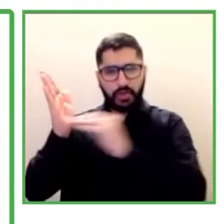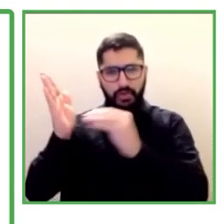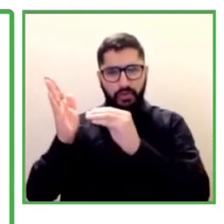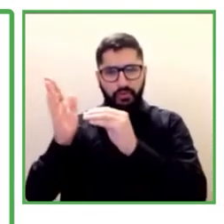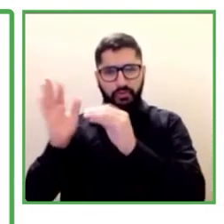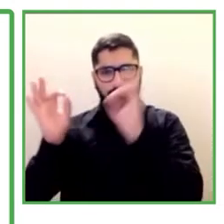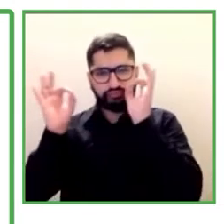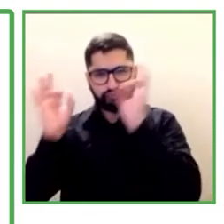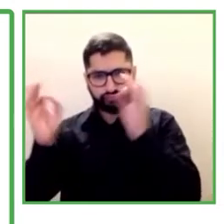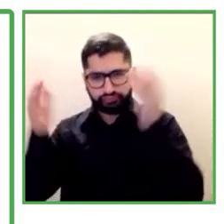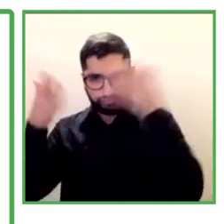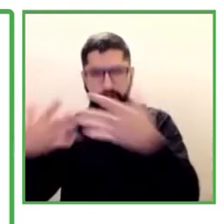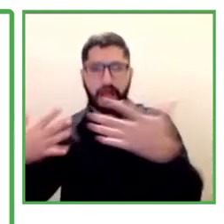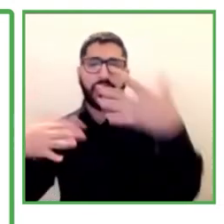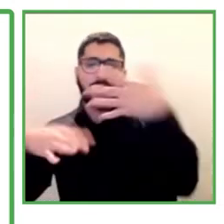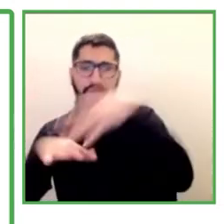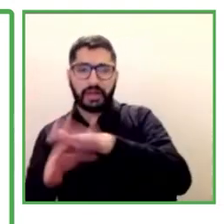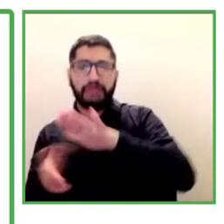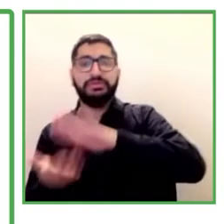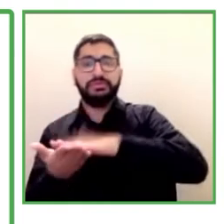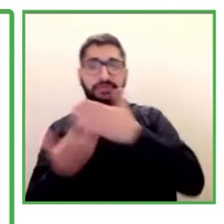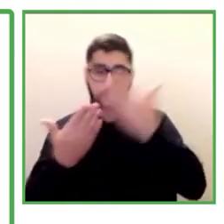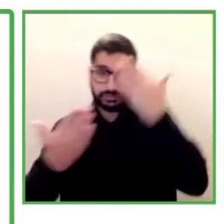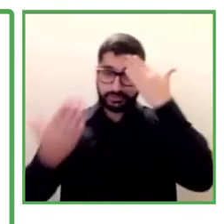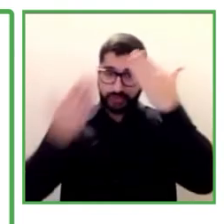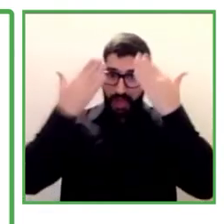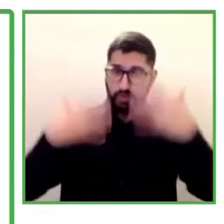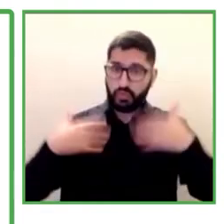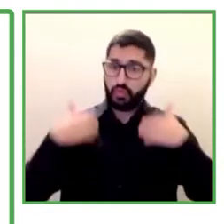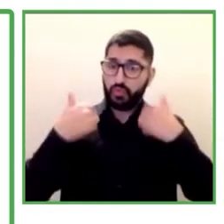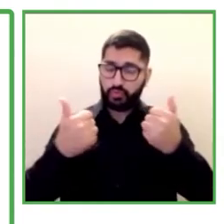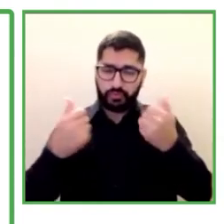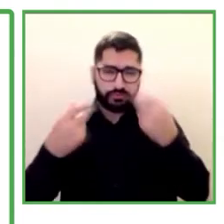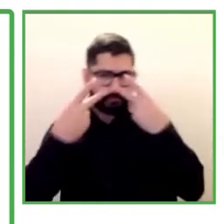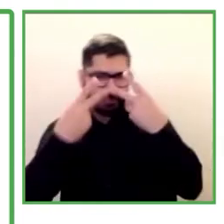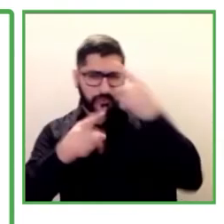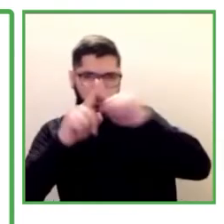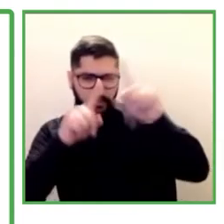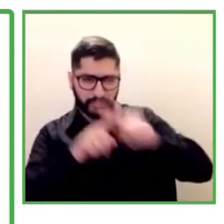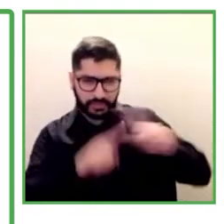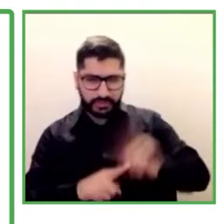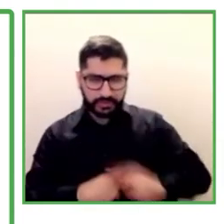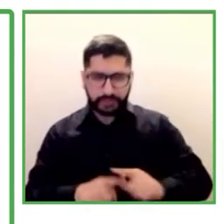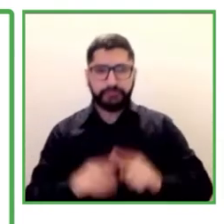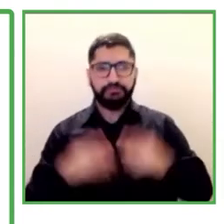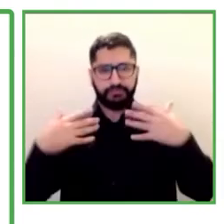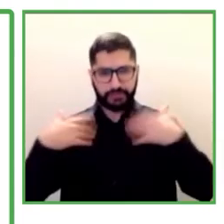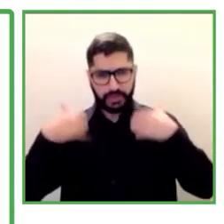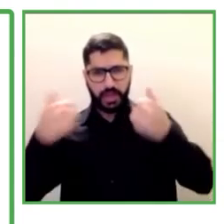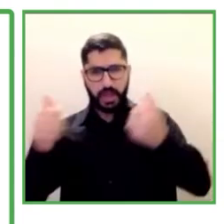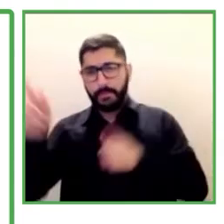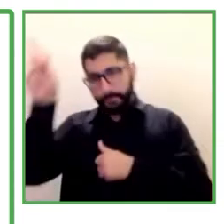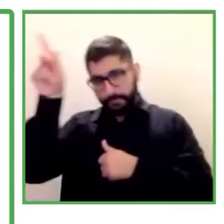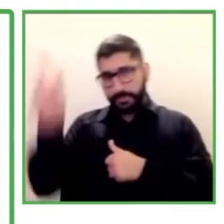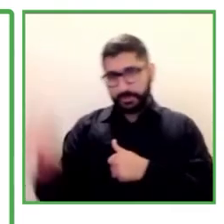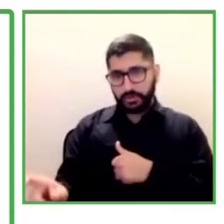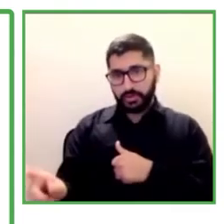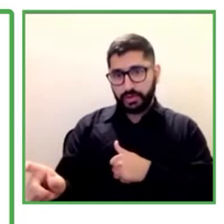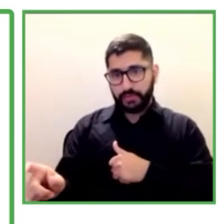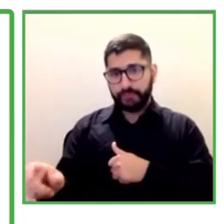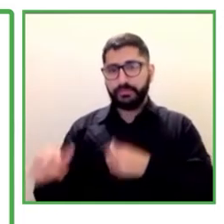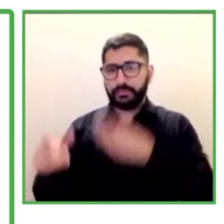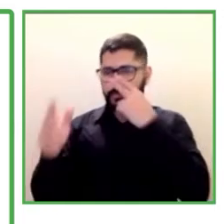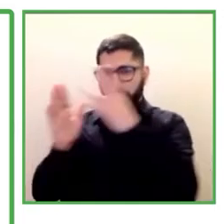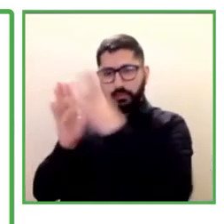del estado de salud, promoviendo la plena inclusión social y laboral de los trabajadores y trabajadoras, aumentando